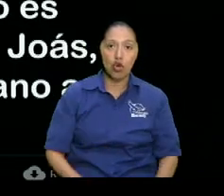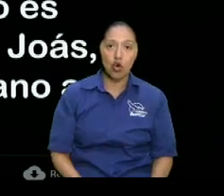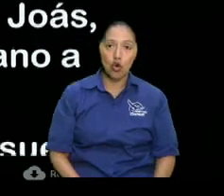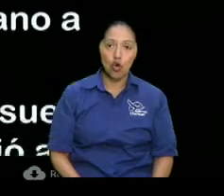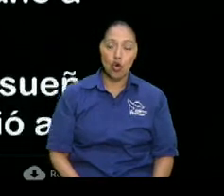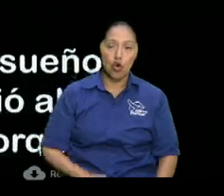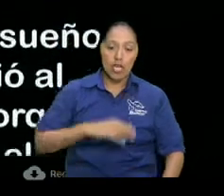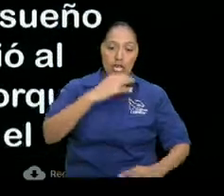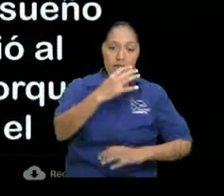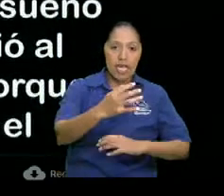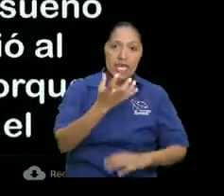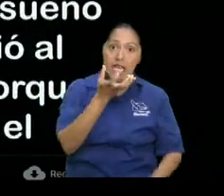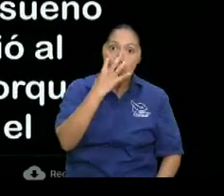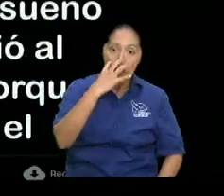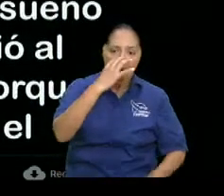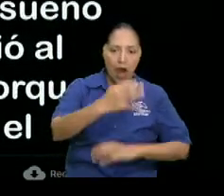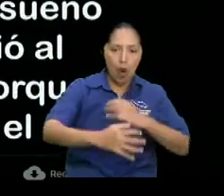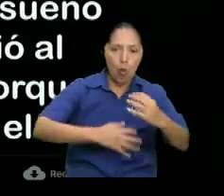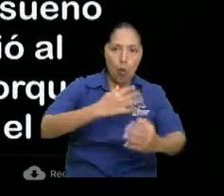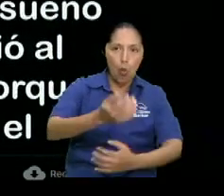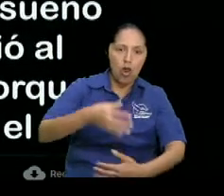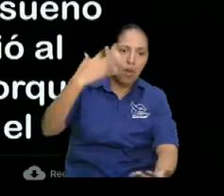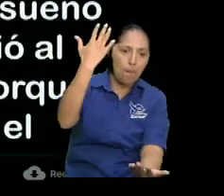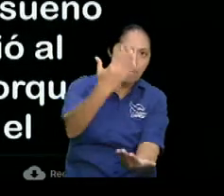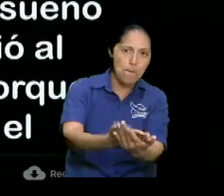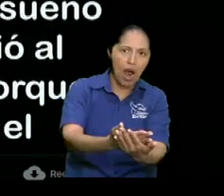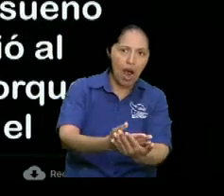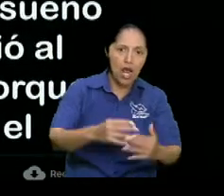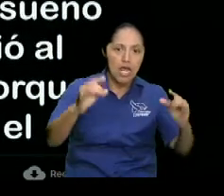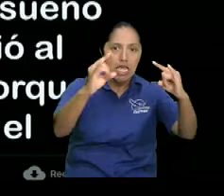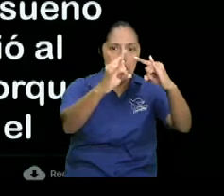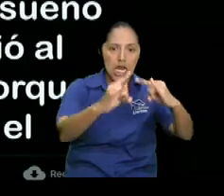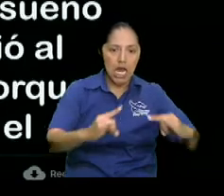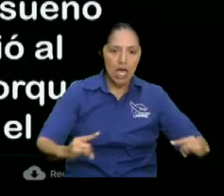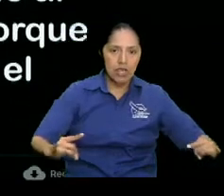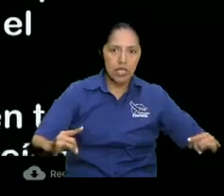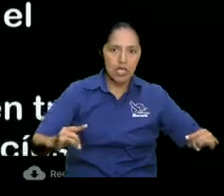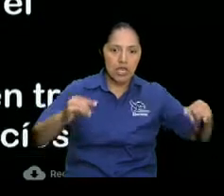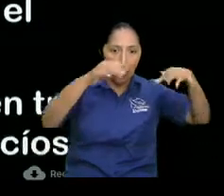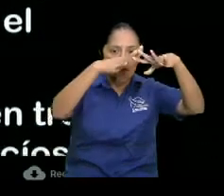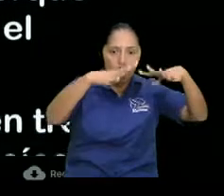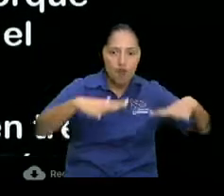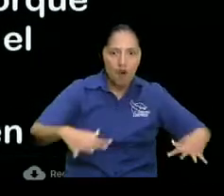la golpeó, de manera que cayó y la volcó de arriba a abajo y la tienda quedó encendida.